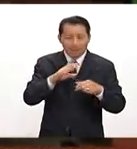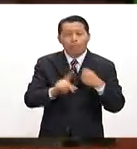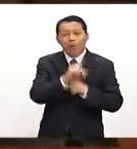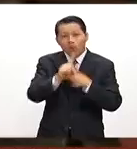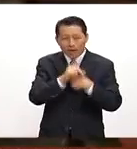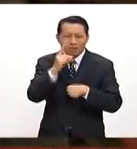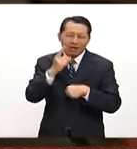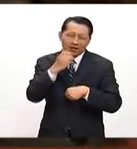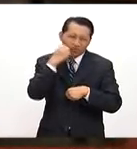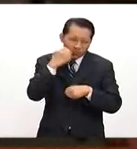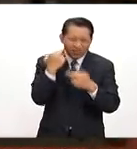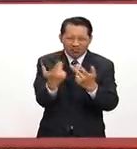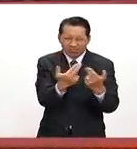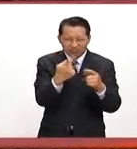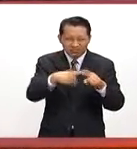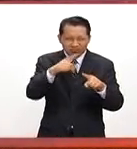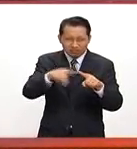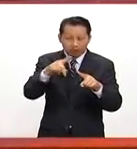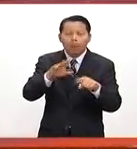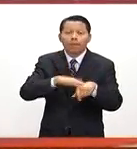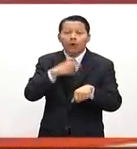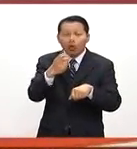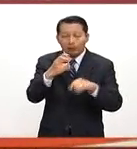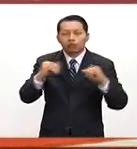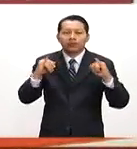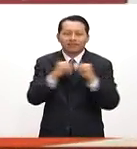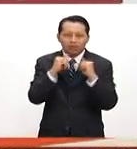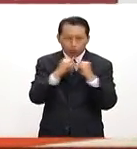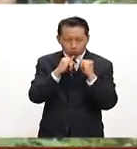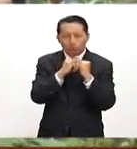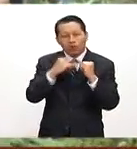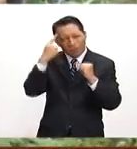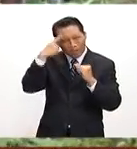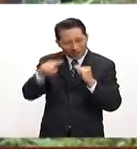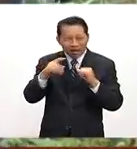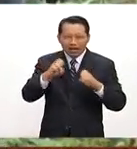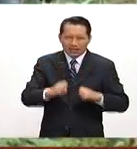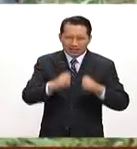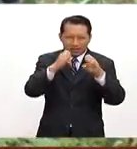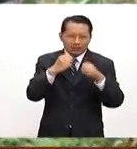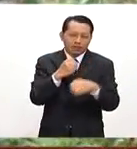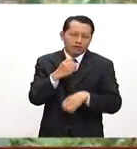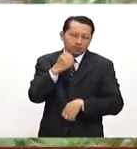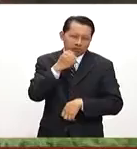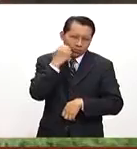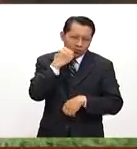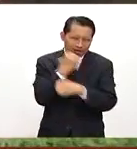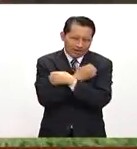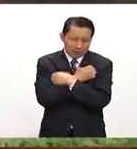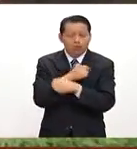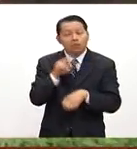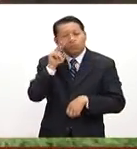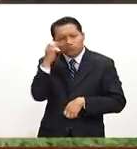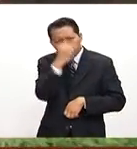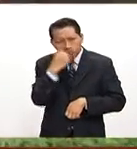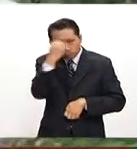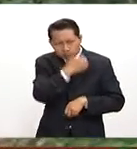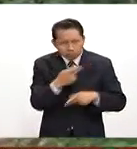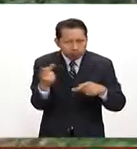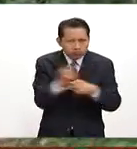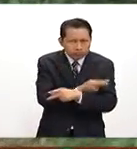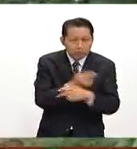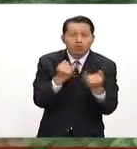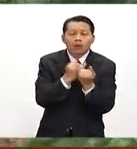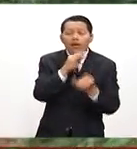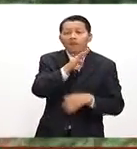el Instituto Nacional de Infraestructura Física y Educativa ya realiza inspecciones para verificar las condiciones de todos los planteles. En el